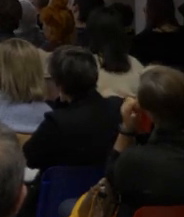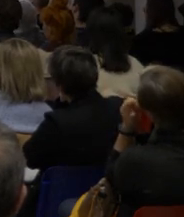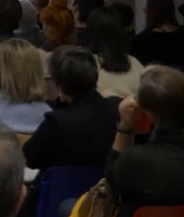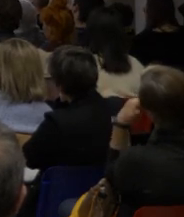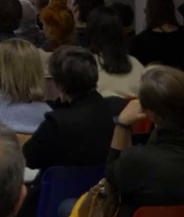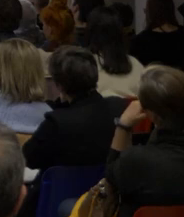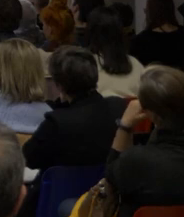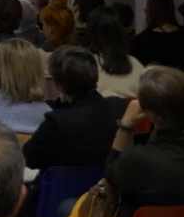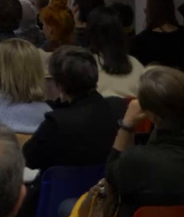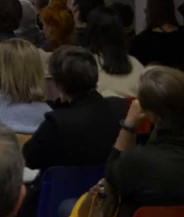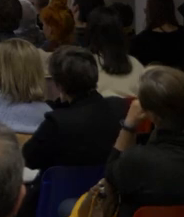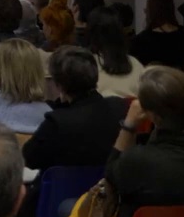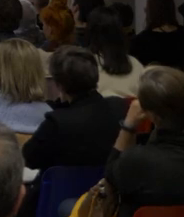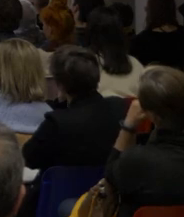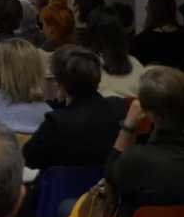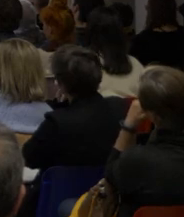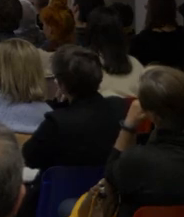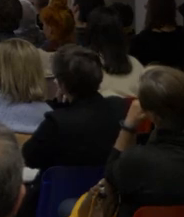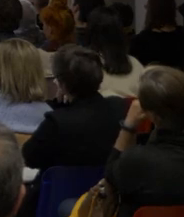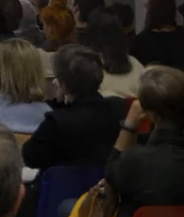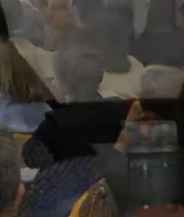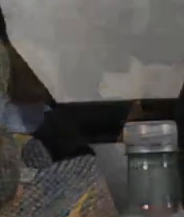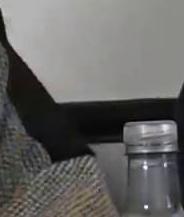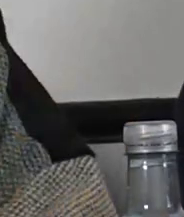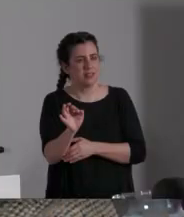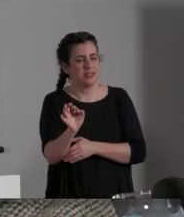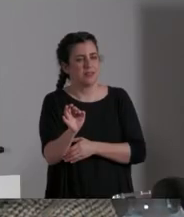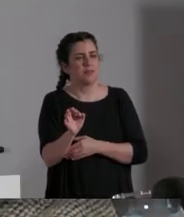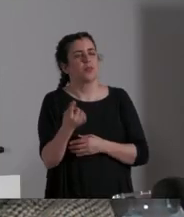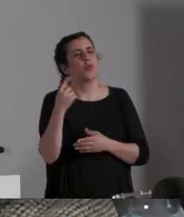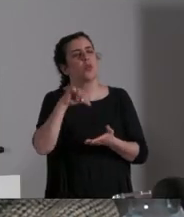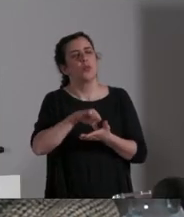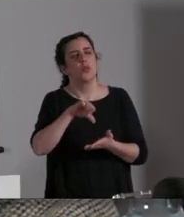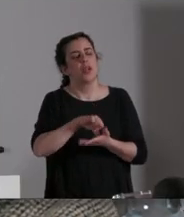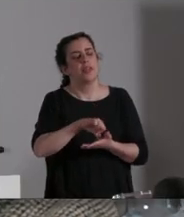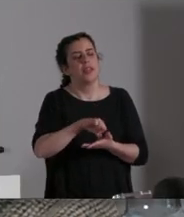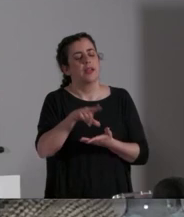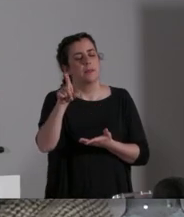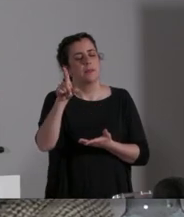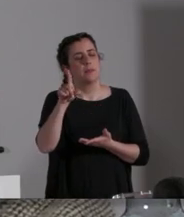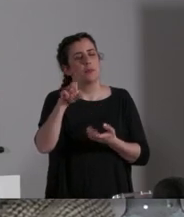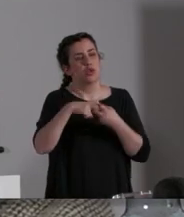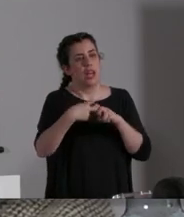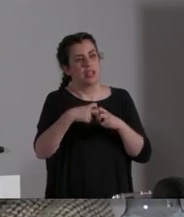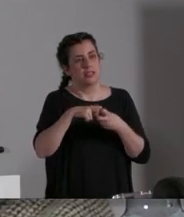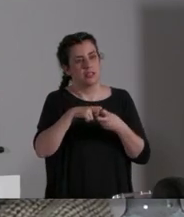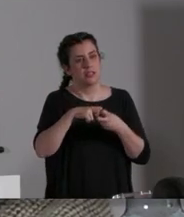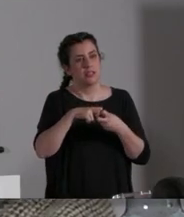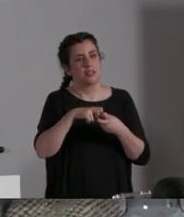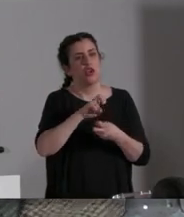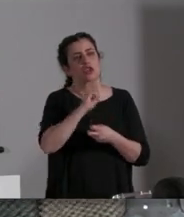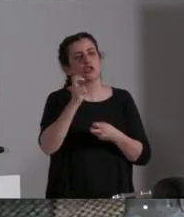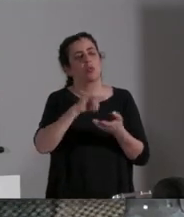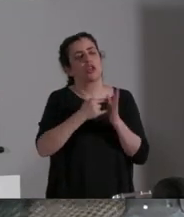son precisamente con este tipo de colectivos. Uno es en la ciudad de Bruselas, es el proyecto